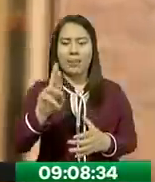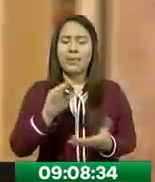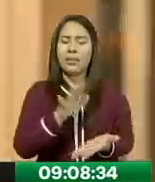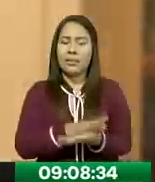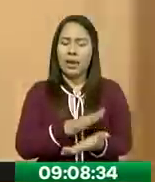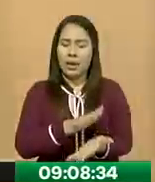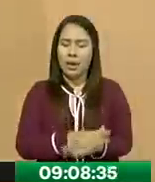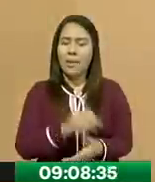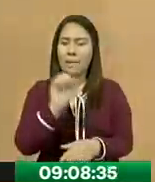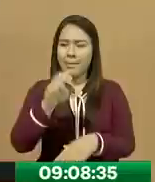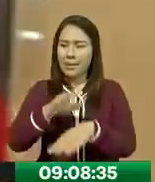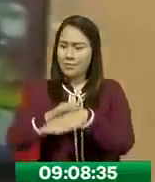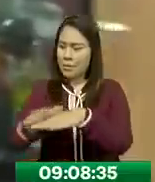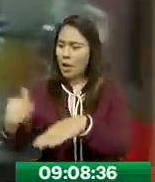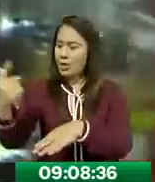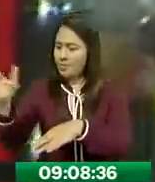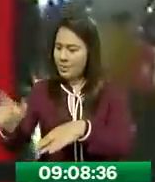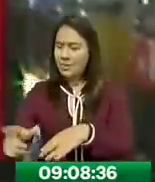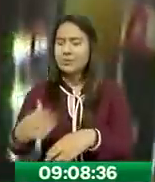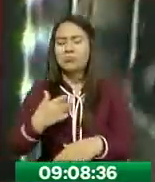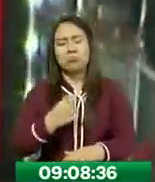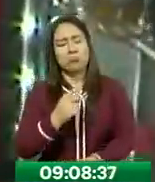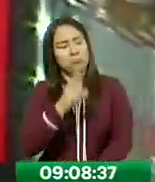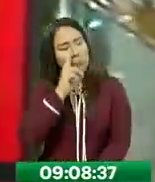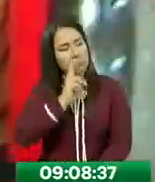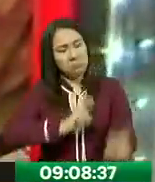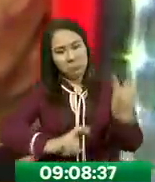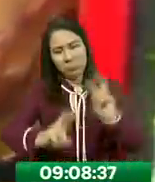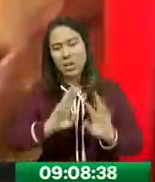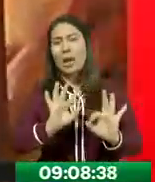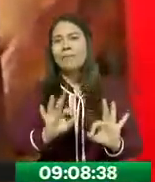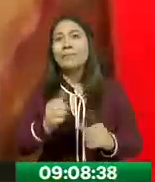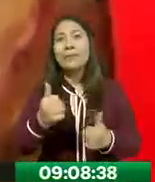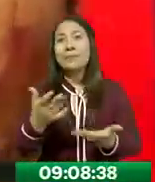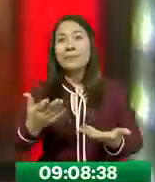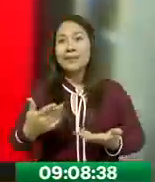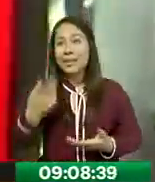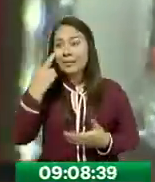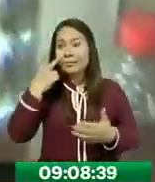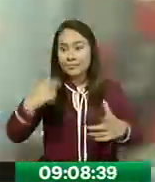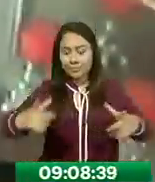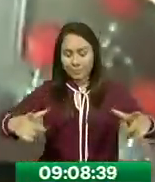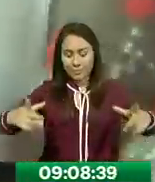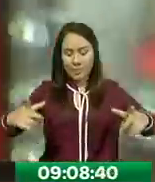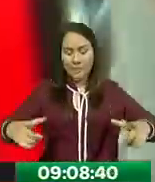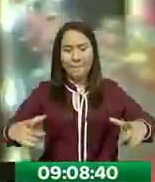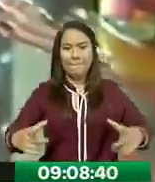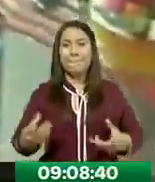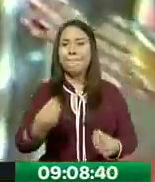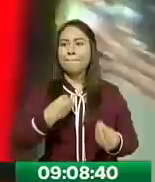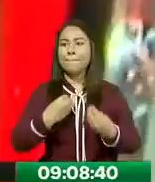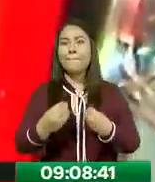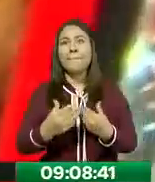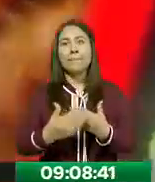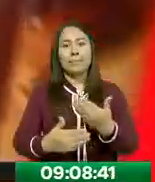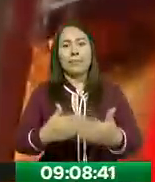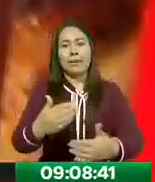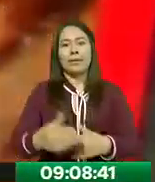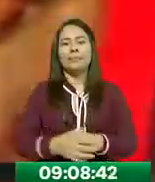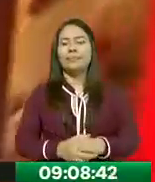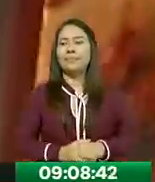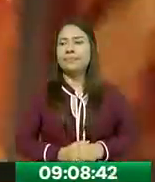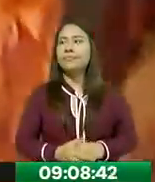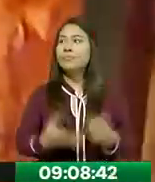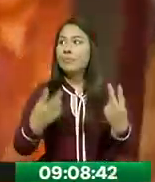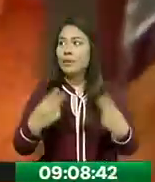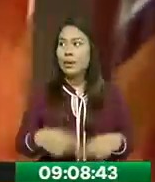tranquilo, porque puede invitar al vecino, y aquí estamos viendo. Nos dan la bienvenida a las piernitas aquí de pavito, por supuesto, para que